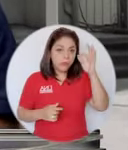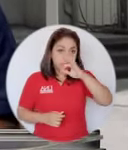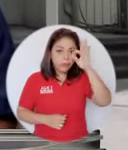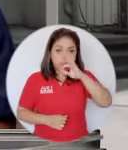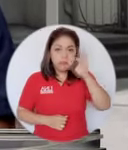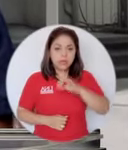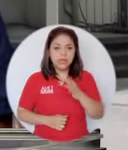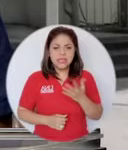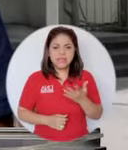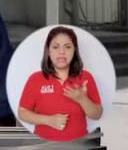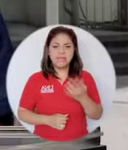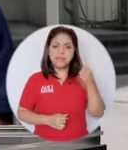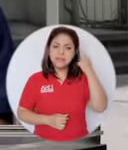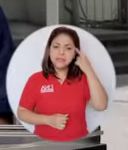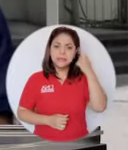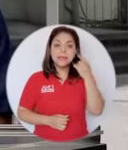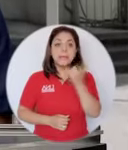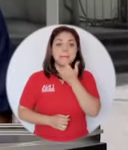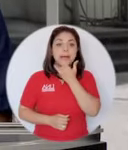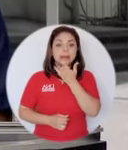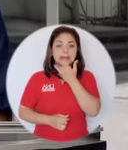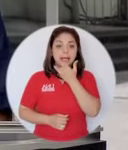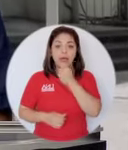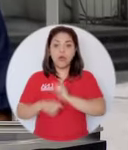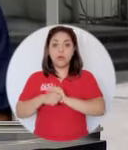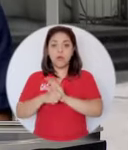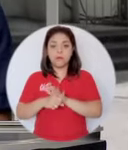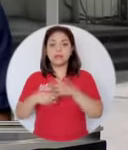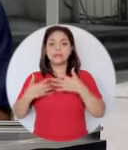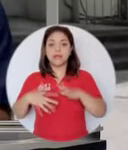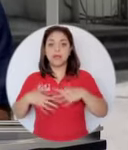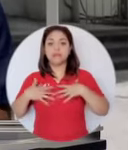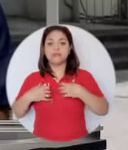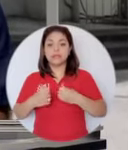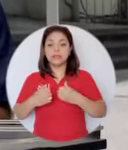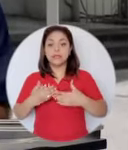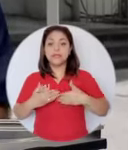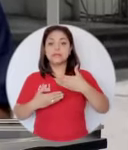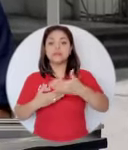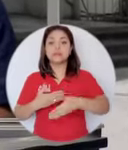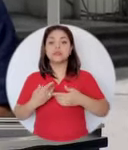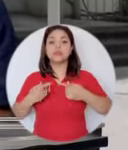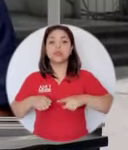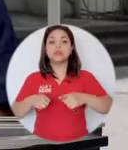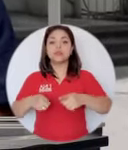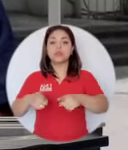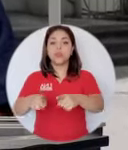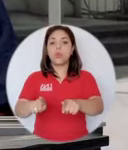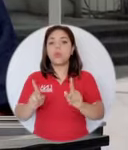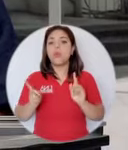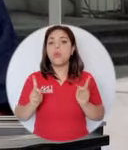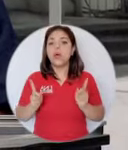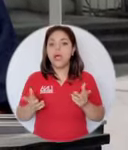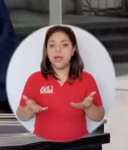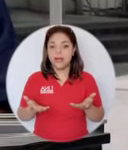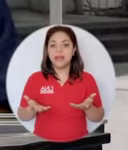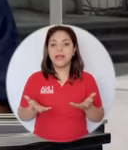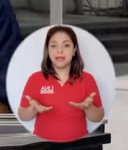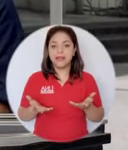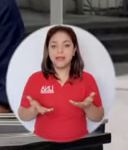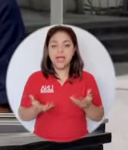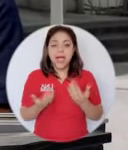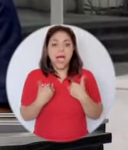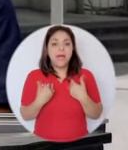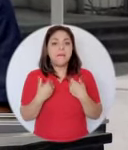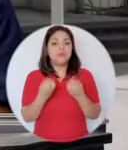pasa con las secuelas del COVID, qué pasa con ese post-COVID, hay muchas cosas